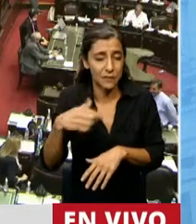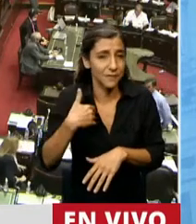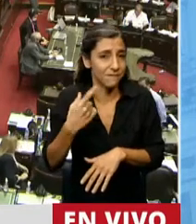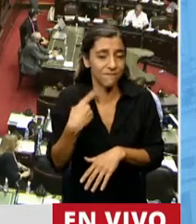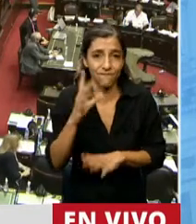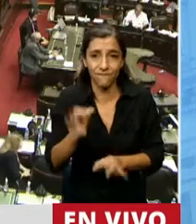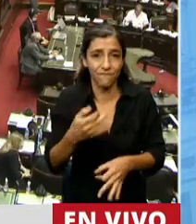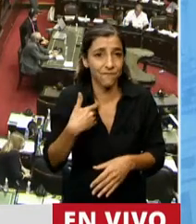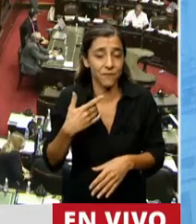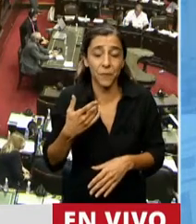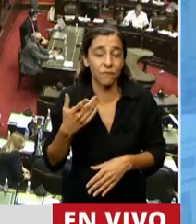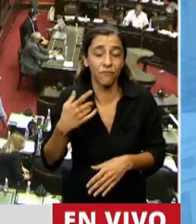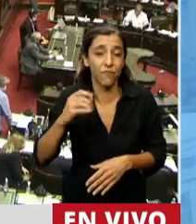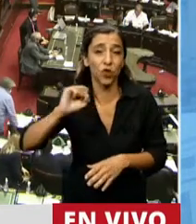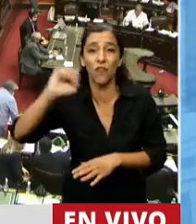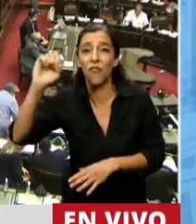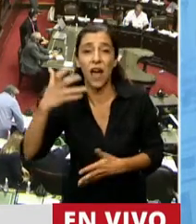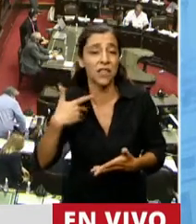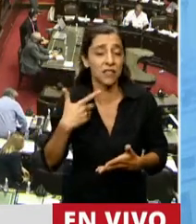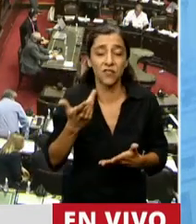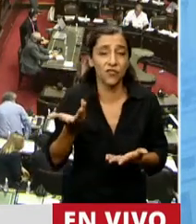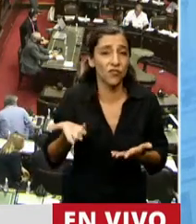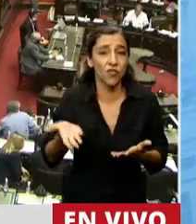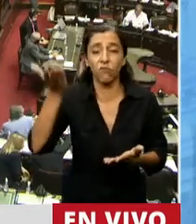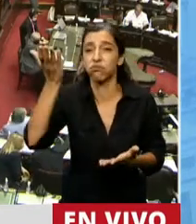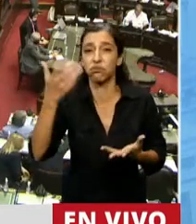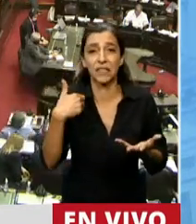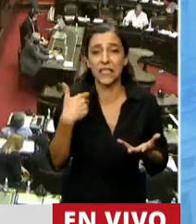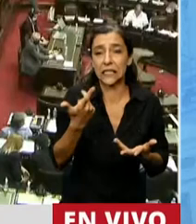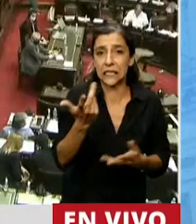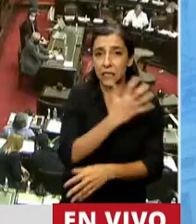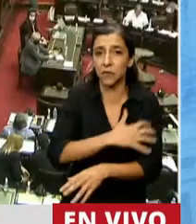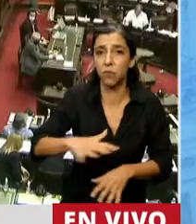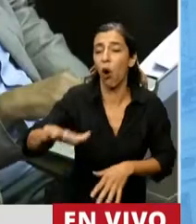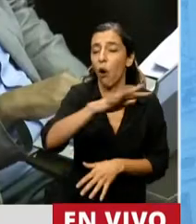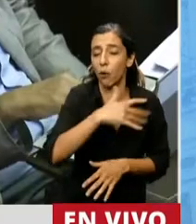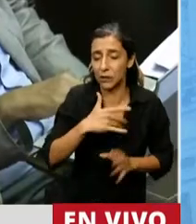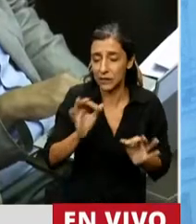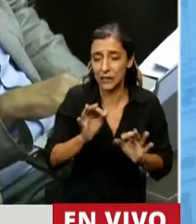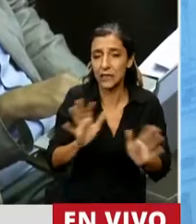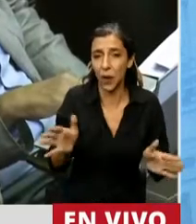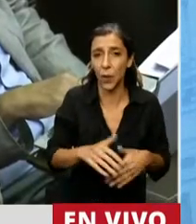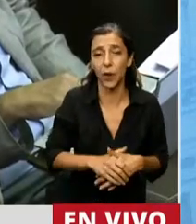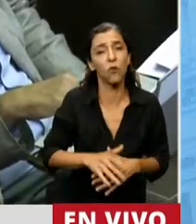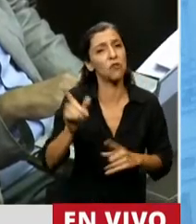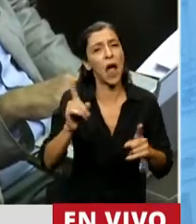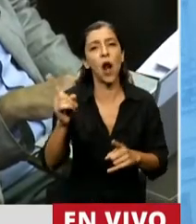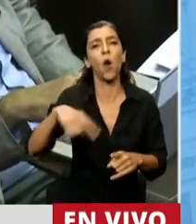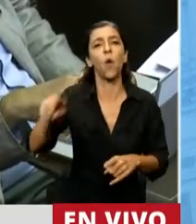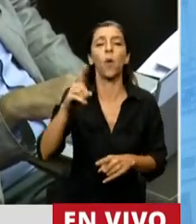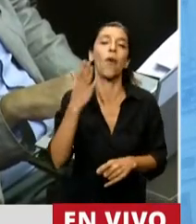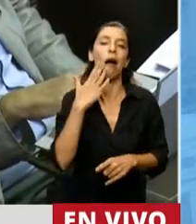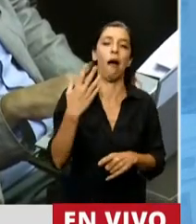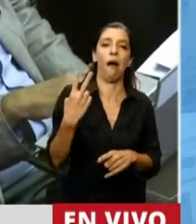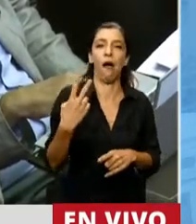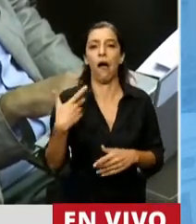a la inflación, se lo condena a la pobreza. Hay algunos en esta sesión que con hipocresía y cinismo